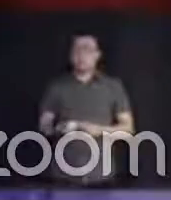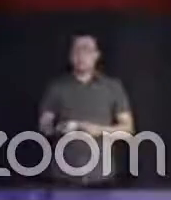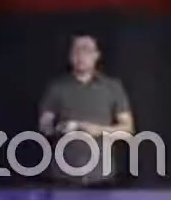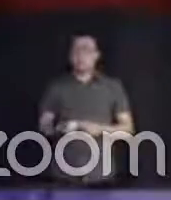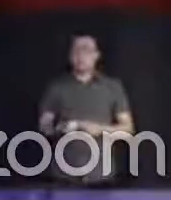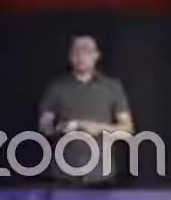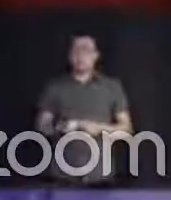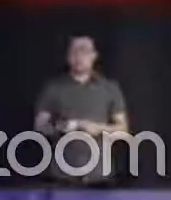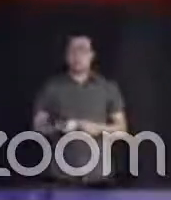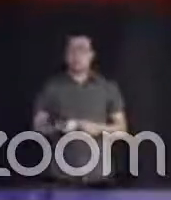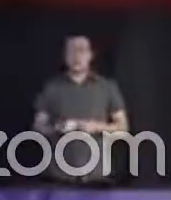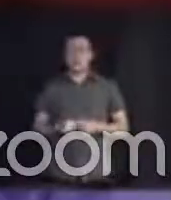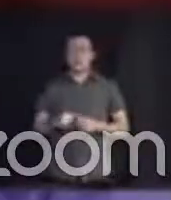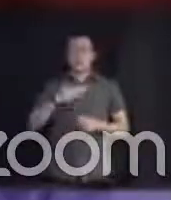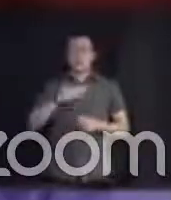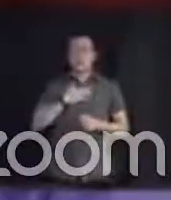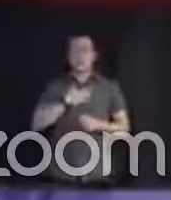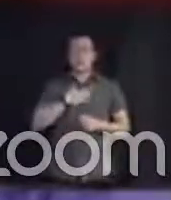Y como